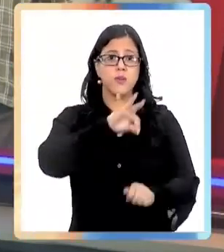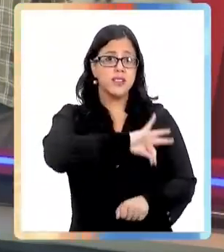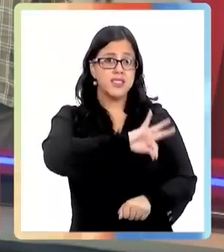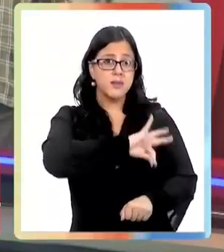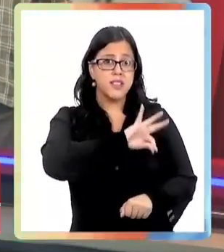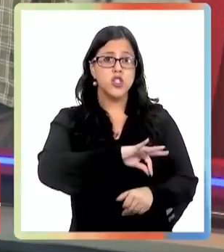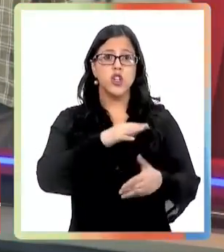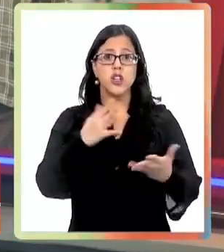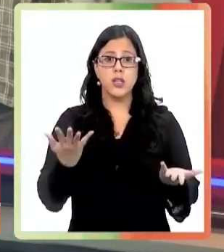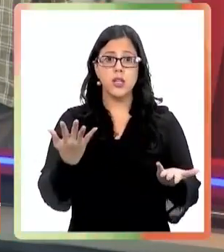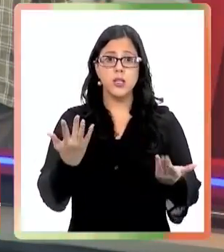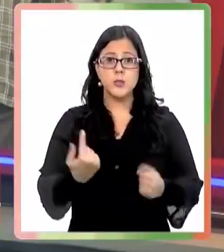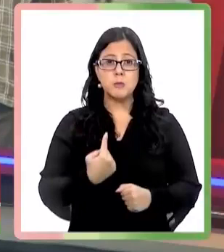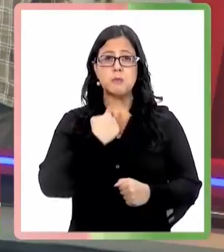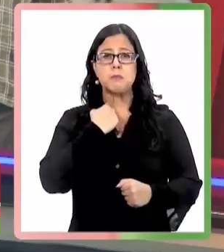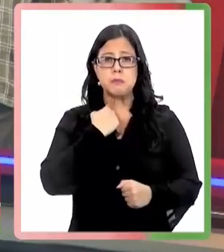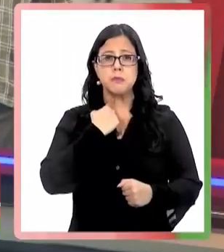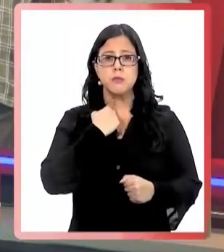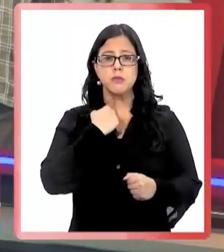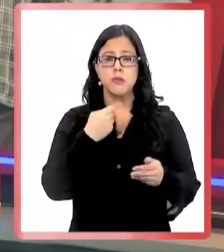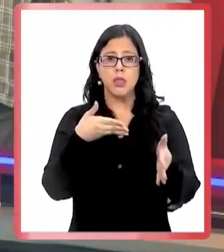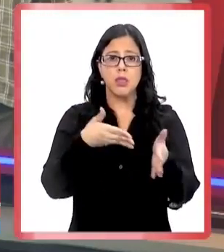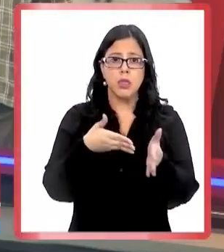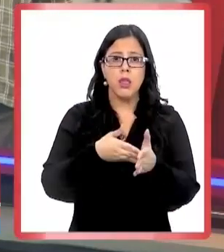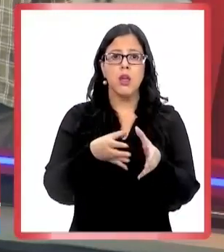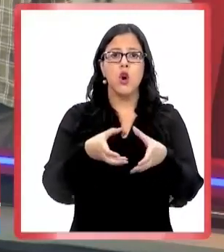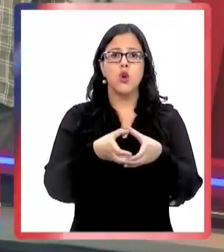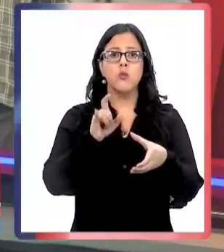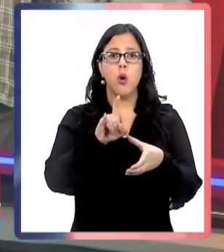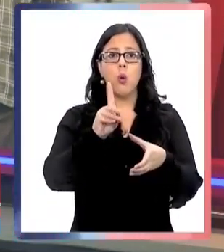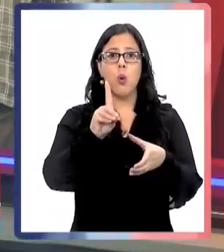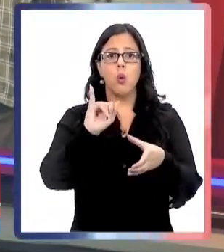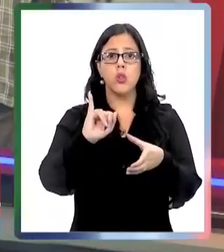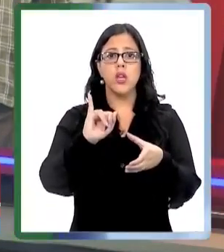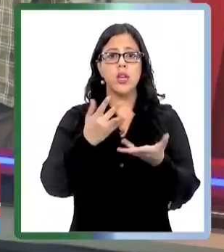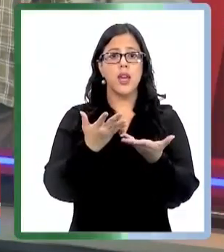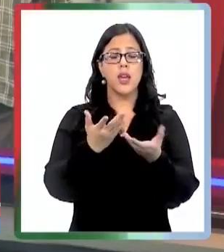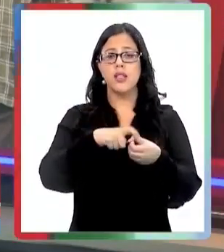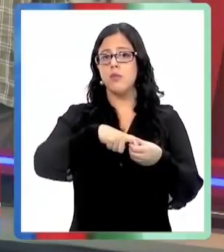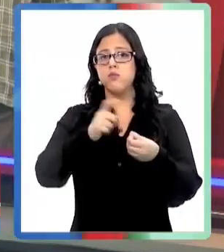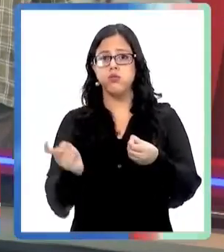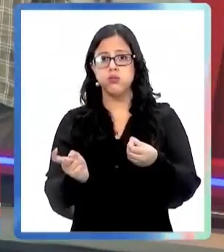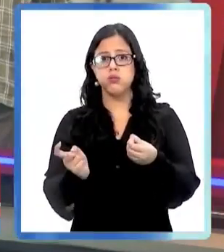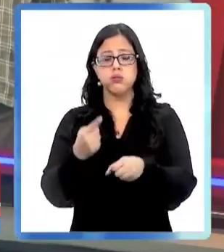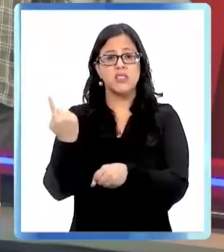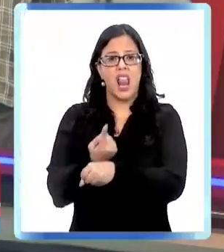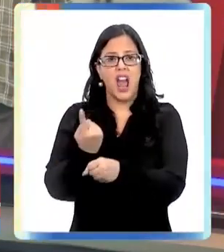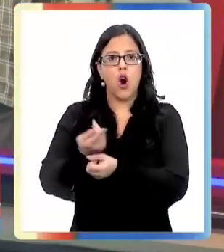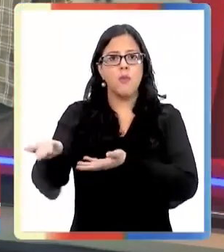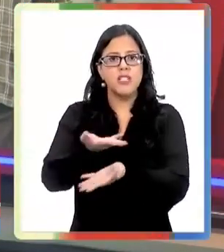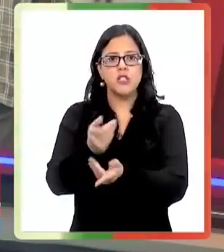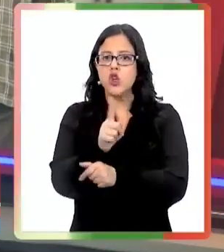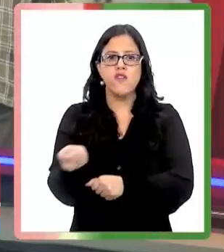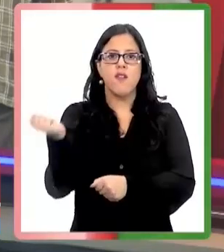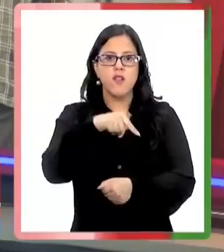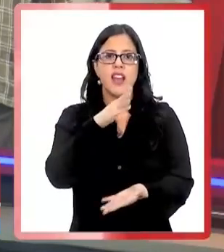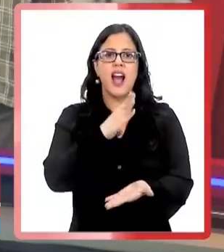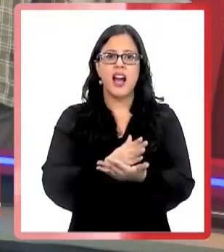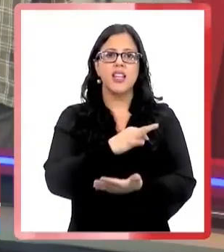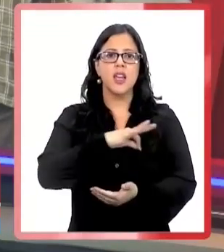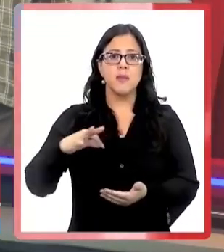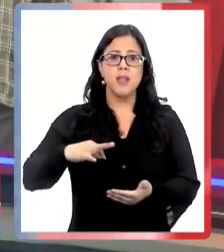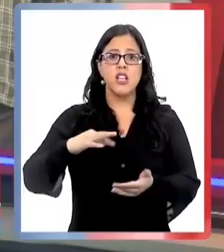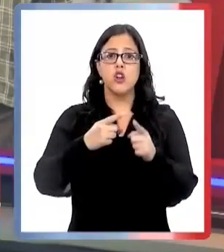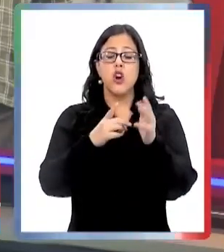sobre la reforma del sistema de pensiones han sufrido un tropiezo. La UDI se retiró oficialmente de este diálogo y no